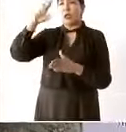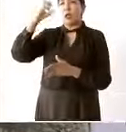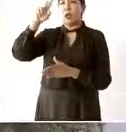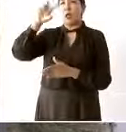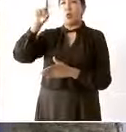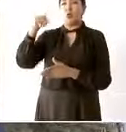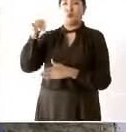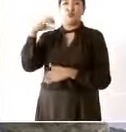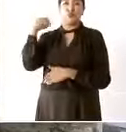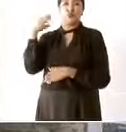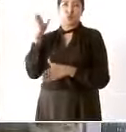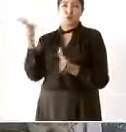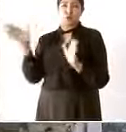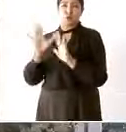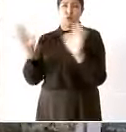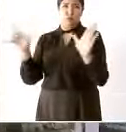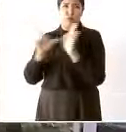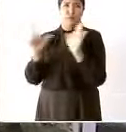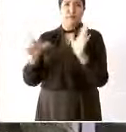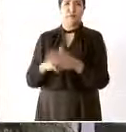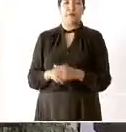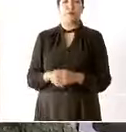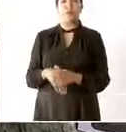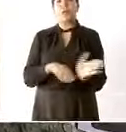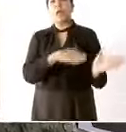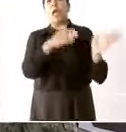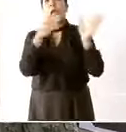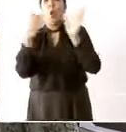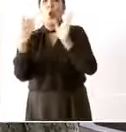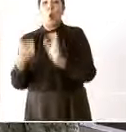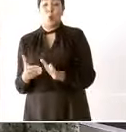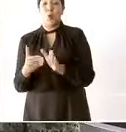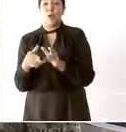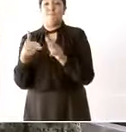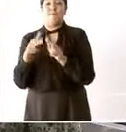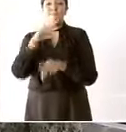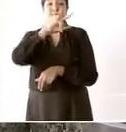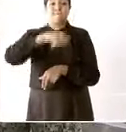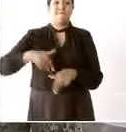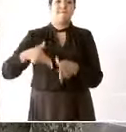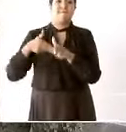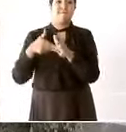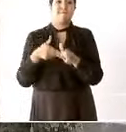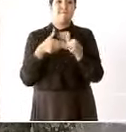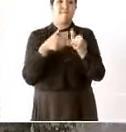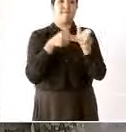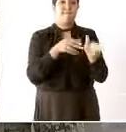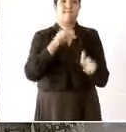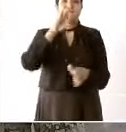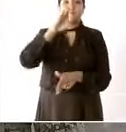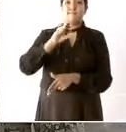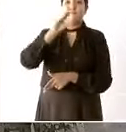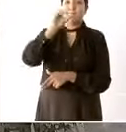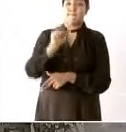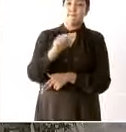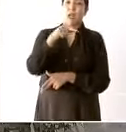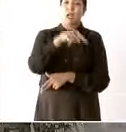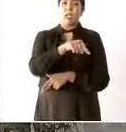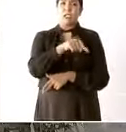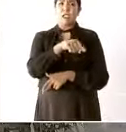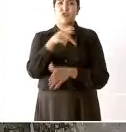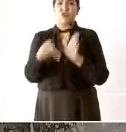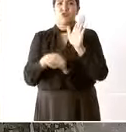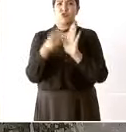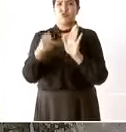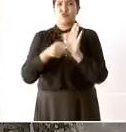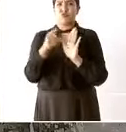las líneas férreas y puentes, la FA que va de Coatzacoalcos a Palenque de 328 kilómetros, aquí es la rehabilitación de las